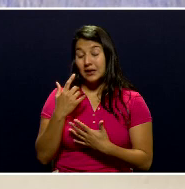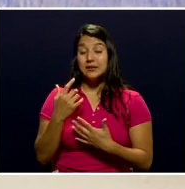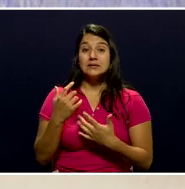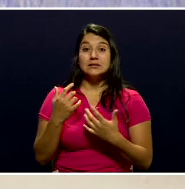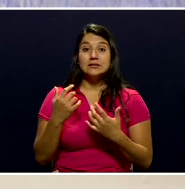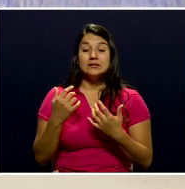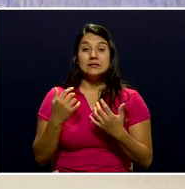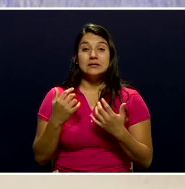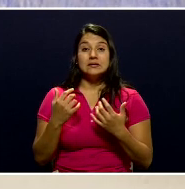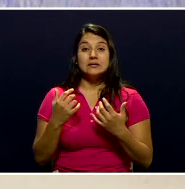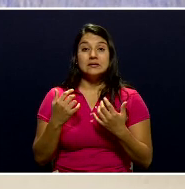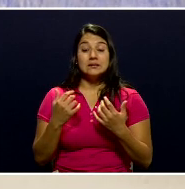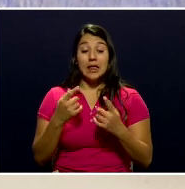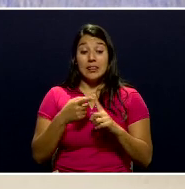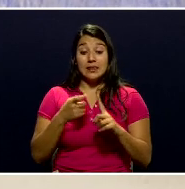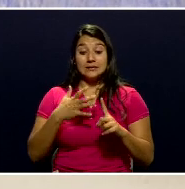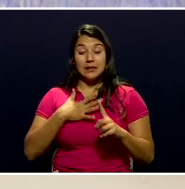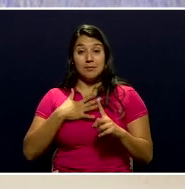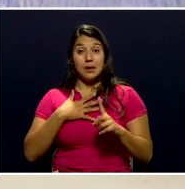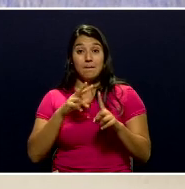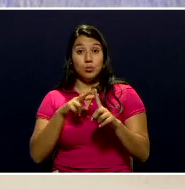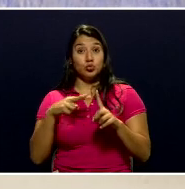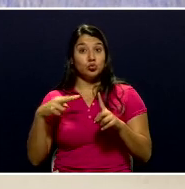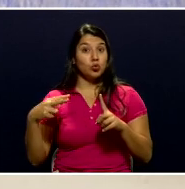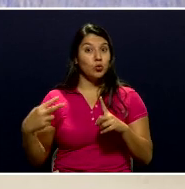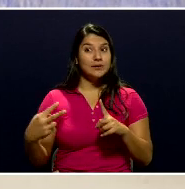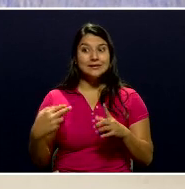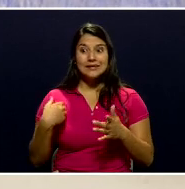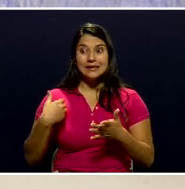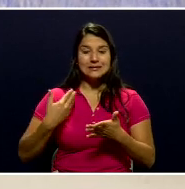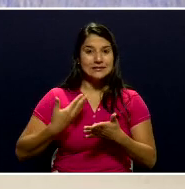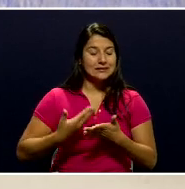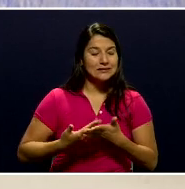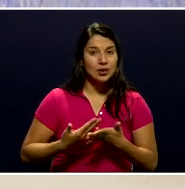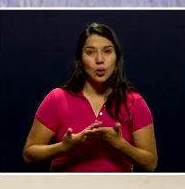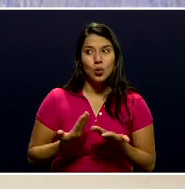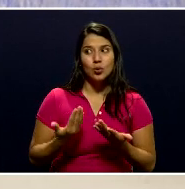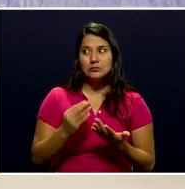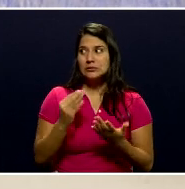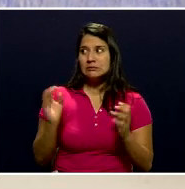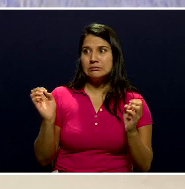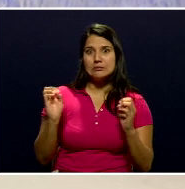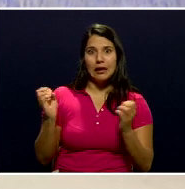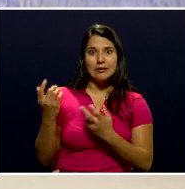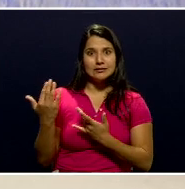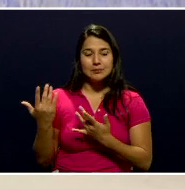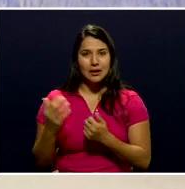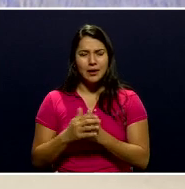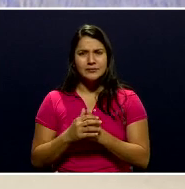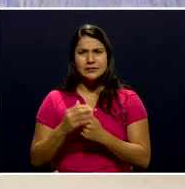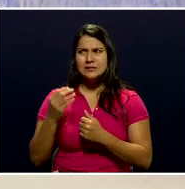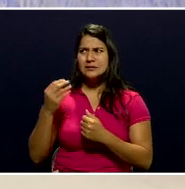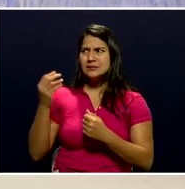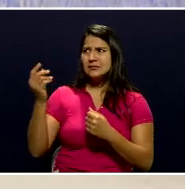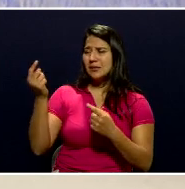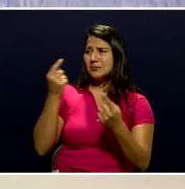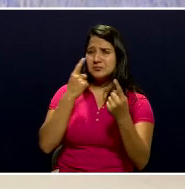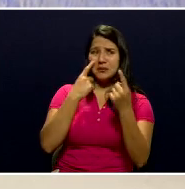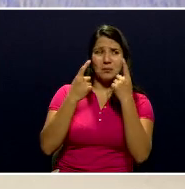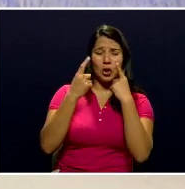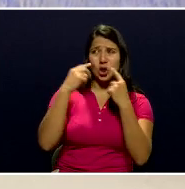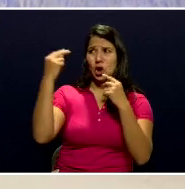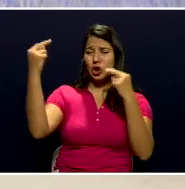tomado, desde mi punto de vista, desprevenidos. Recibimos un montón de noticias de